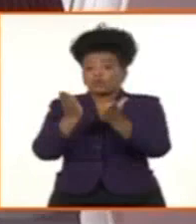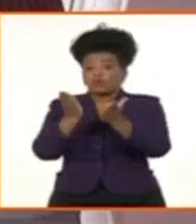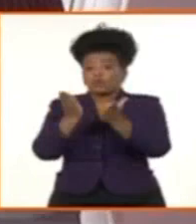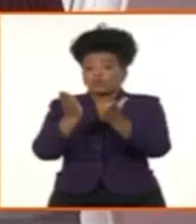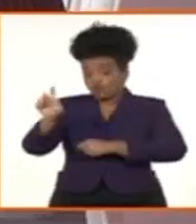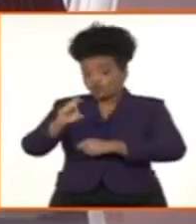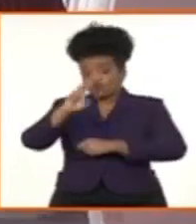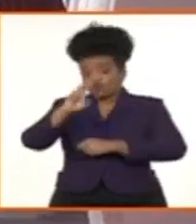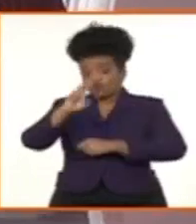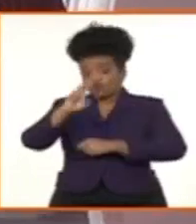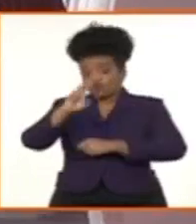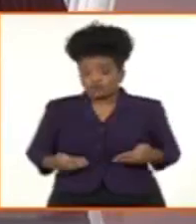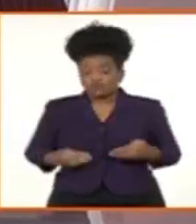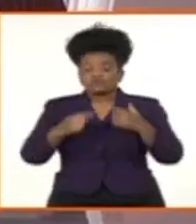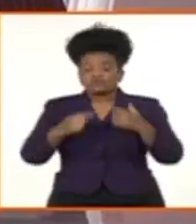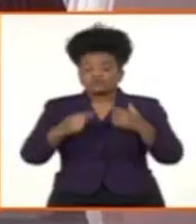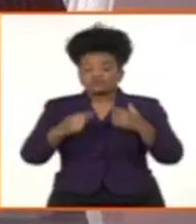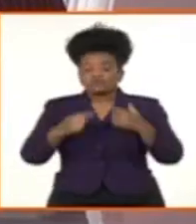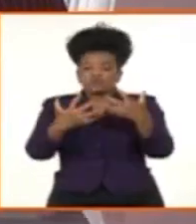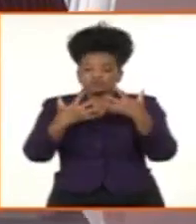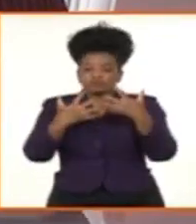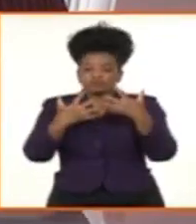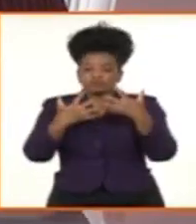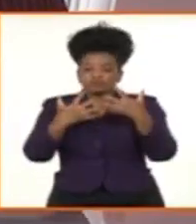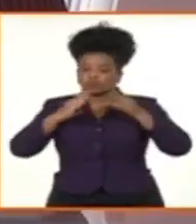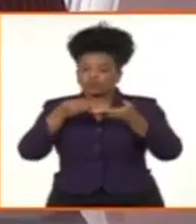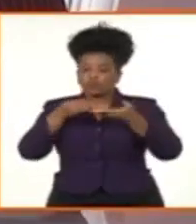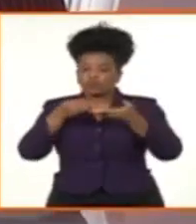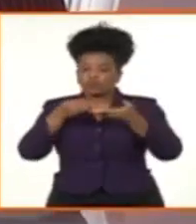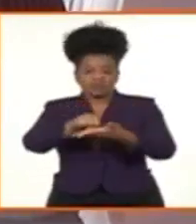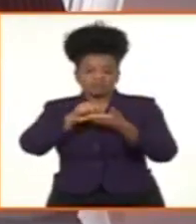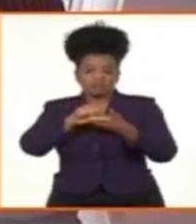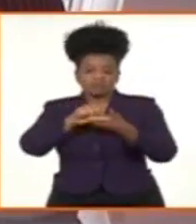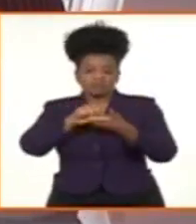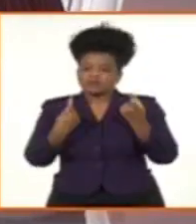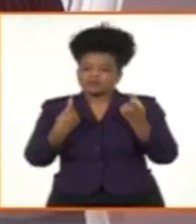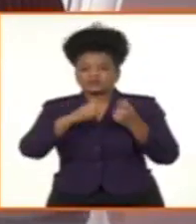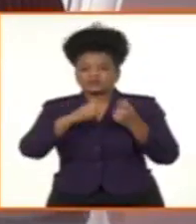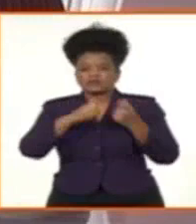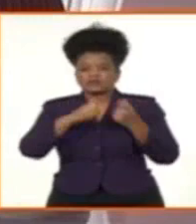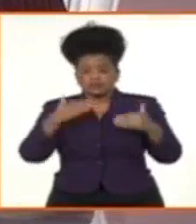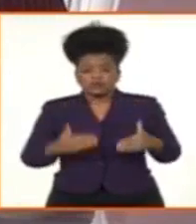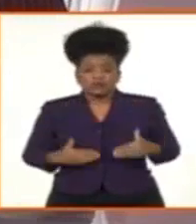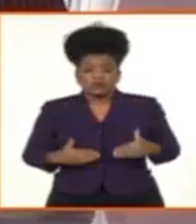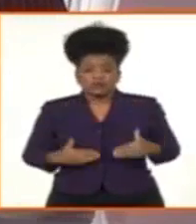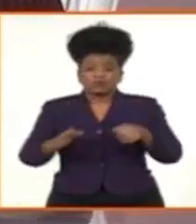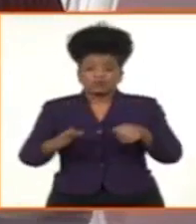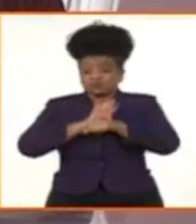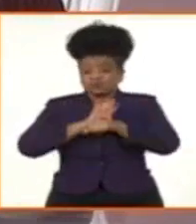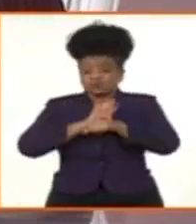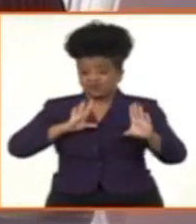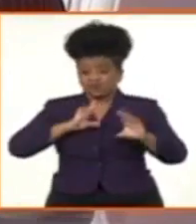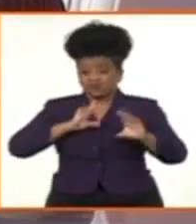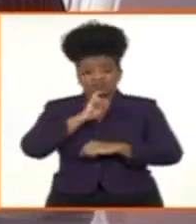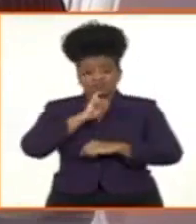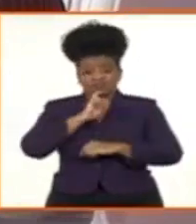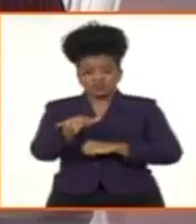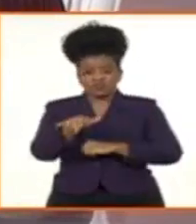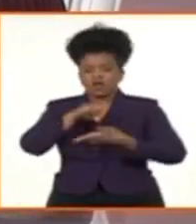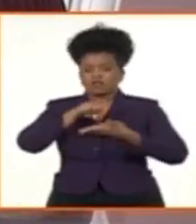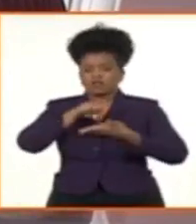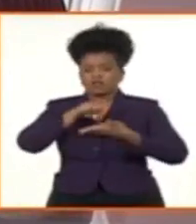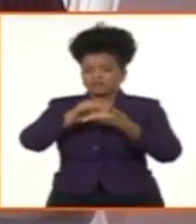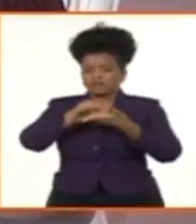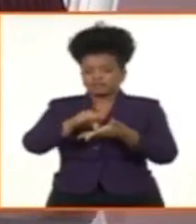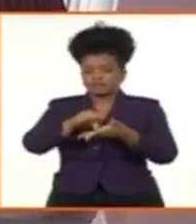dinámica importante garantizar todos los servicios de mando desde el punto de vista la salud la cob y por ejemplo poner todos los servicio en los centros espitas